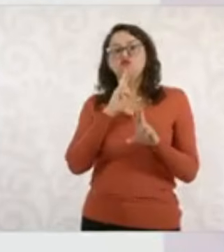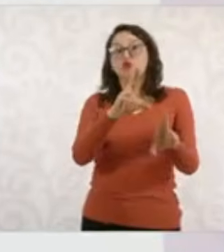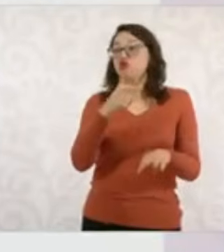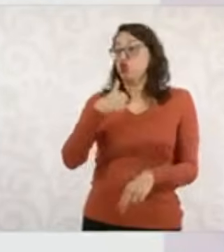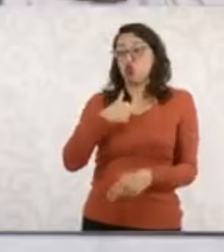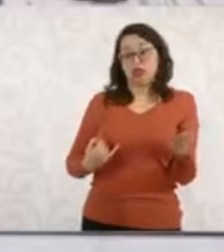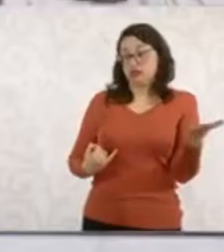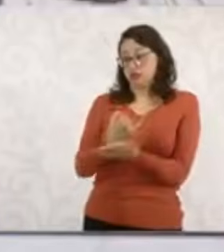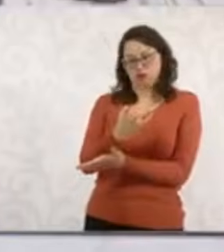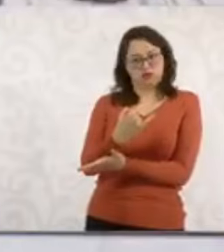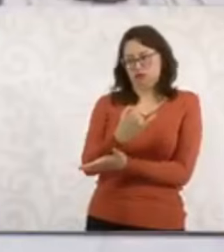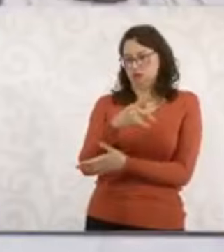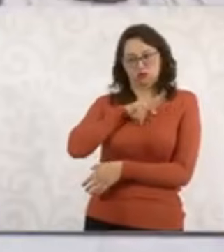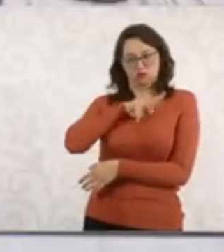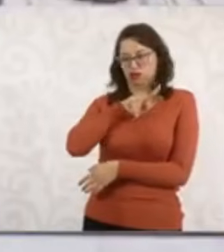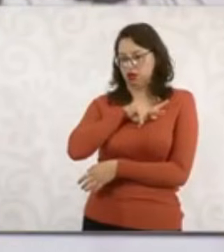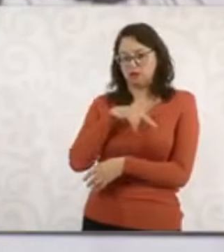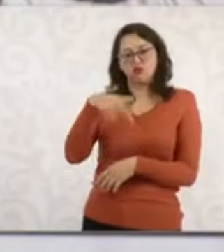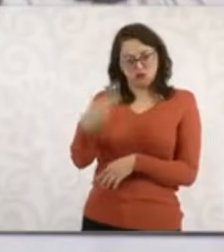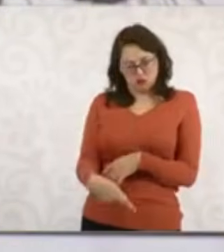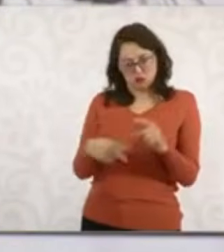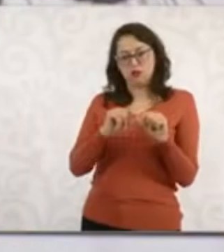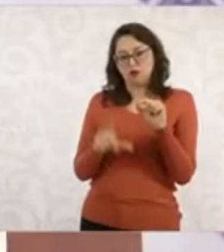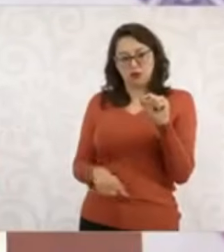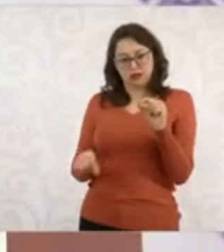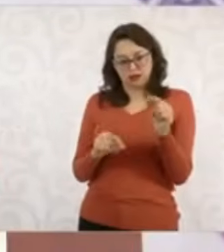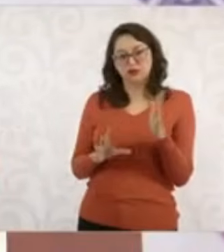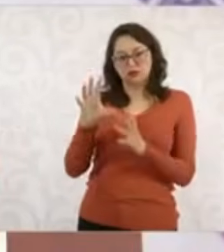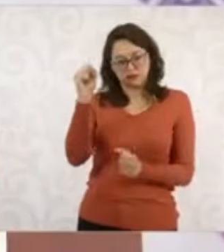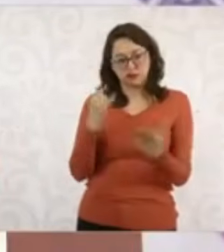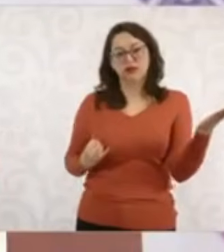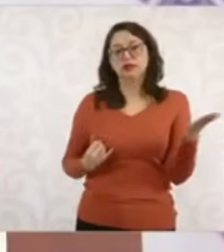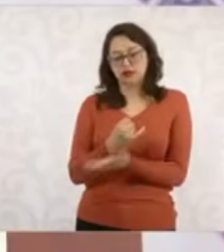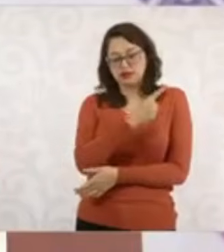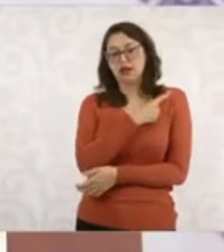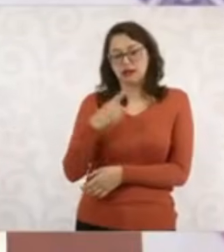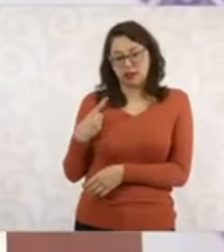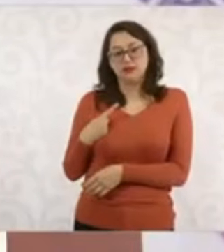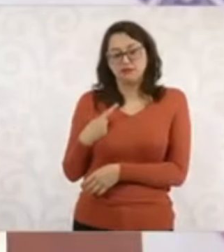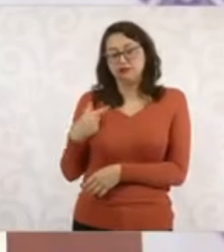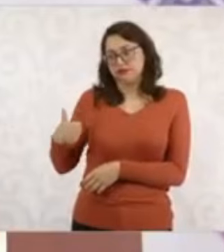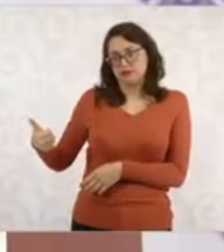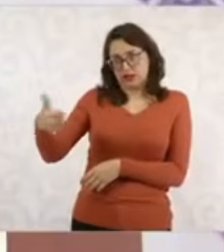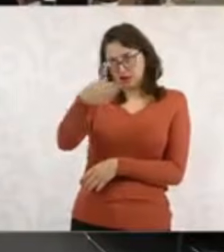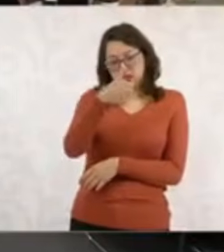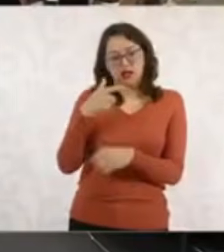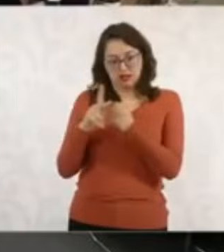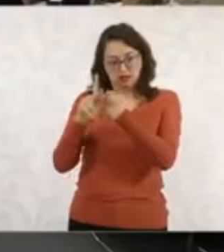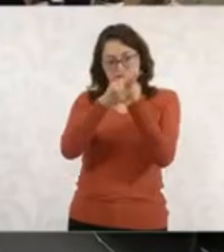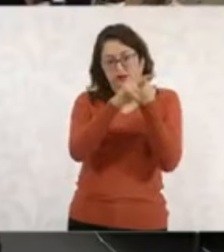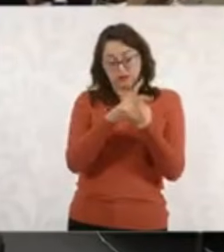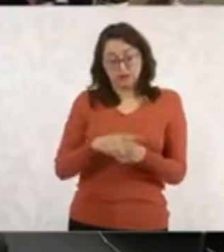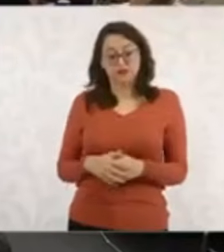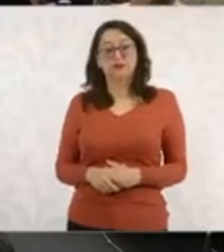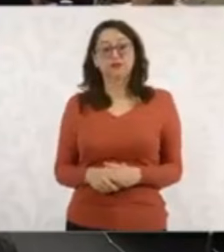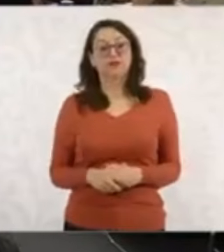personal. Y en el marco de nuestra Constitución, pues es la autodeterminación de los pueblos. De igual